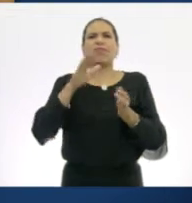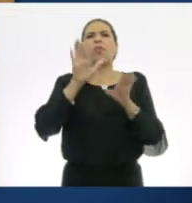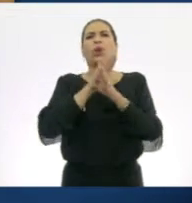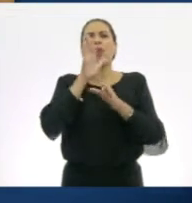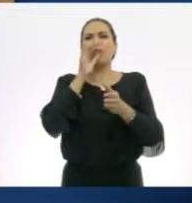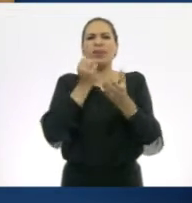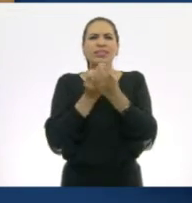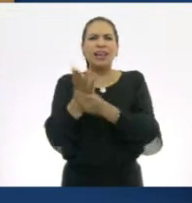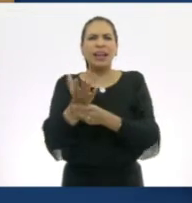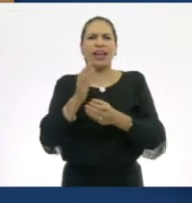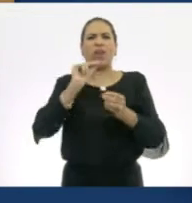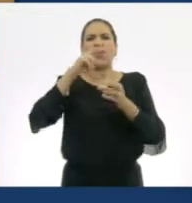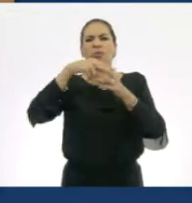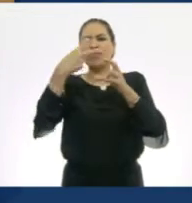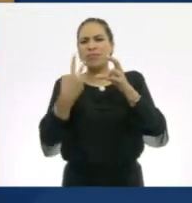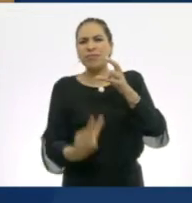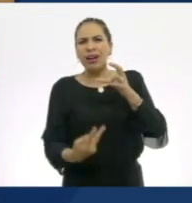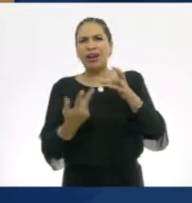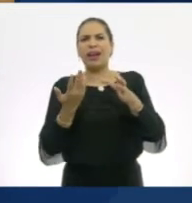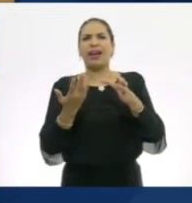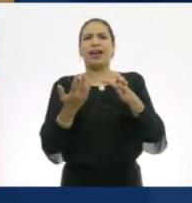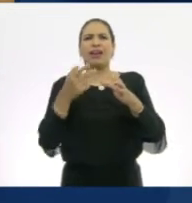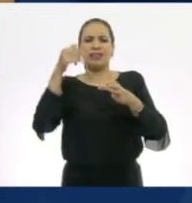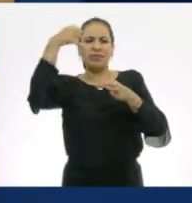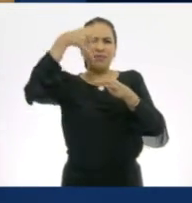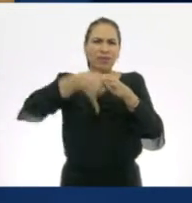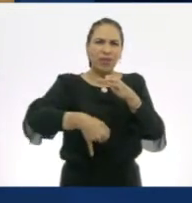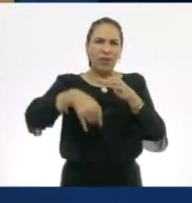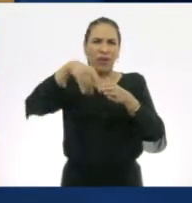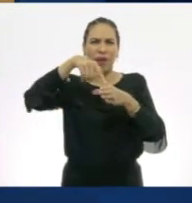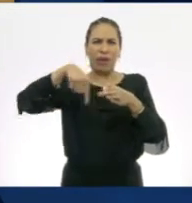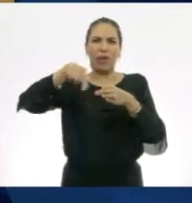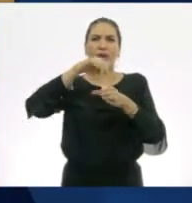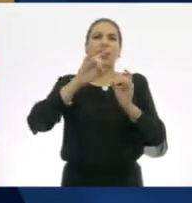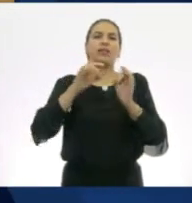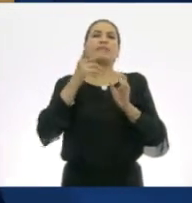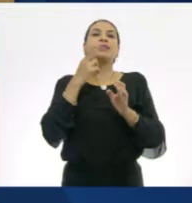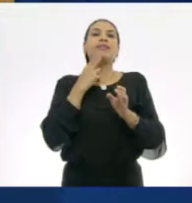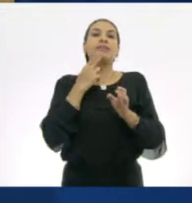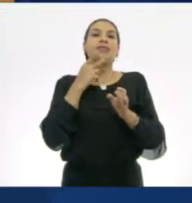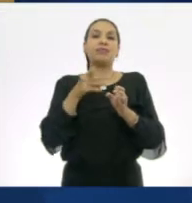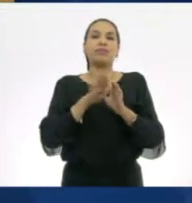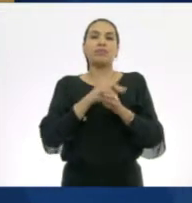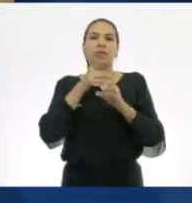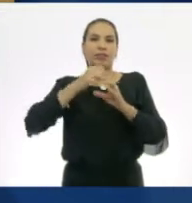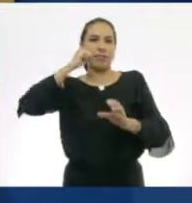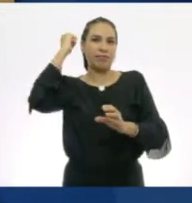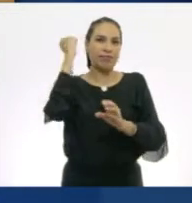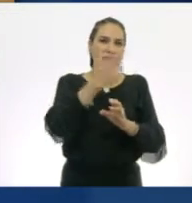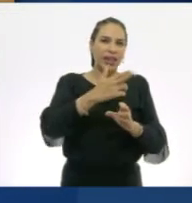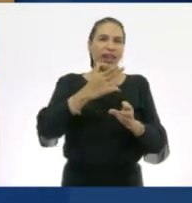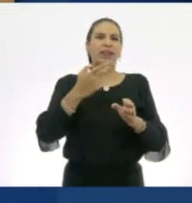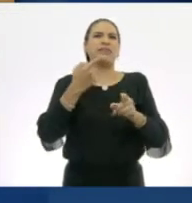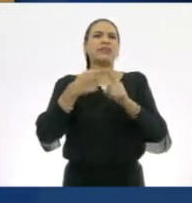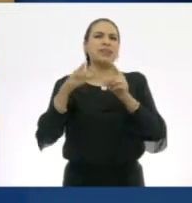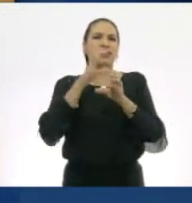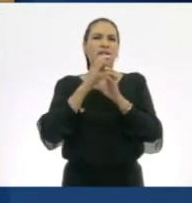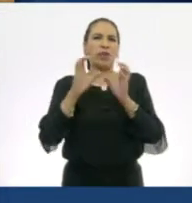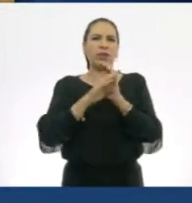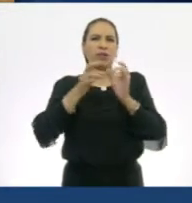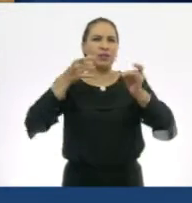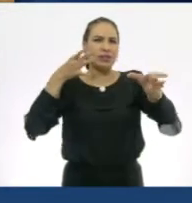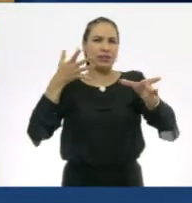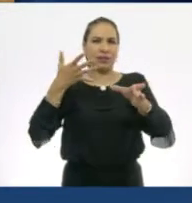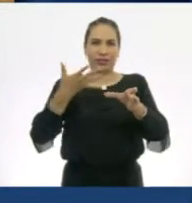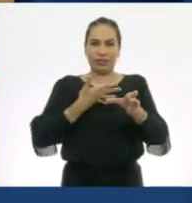atorados, que cayeran en alguna fosa o algo así, servía para que con las lanzas y con los otros instrumentos